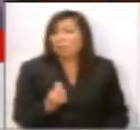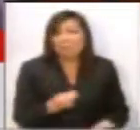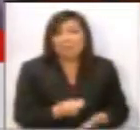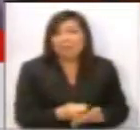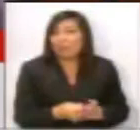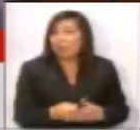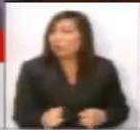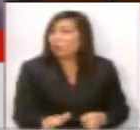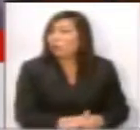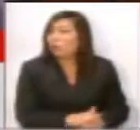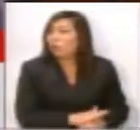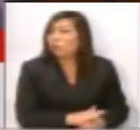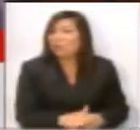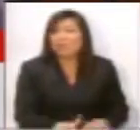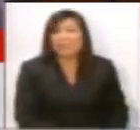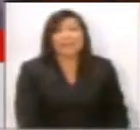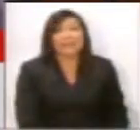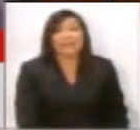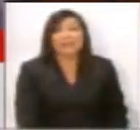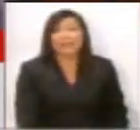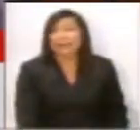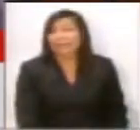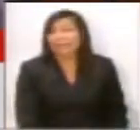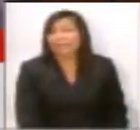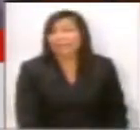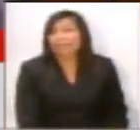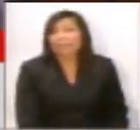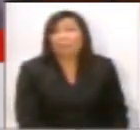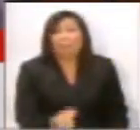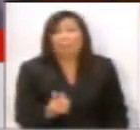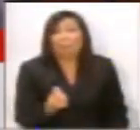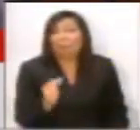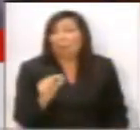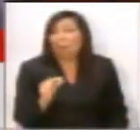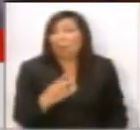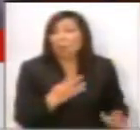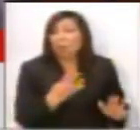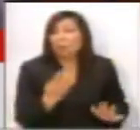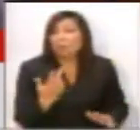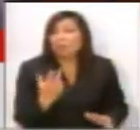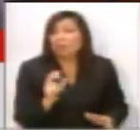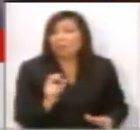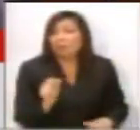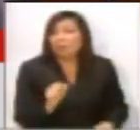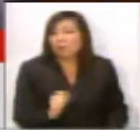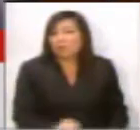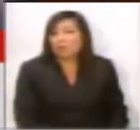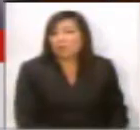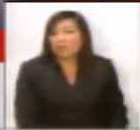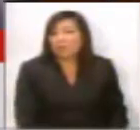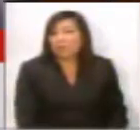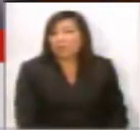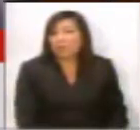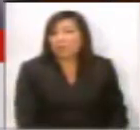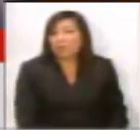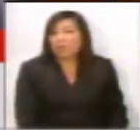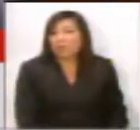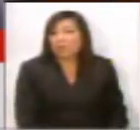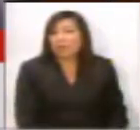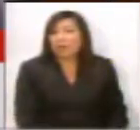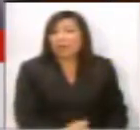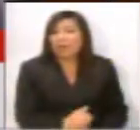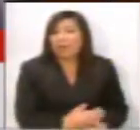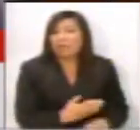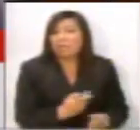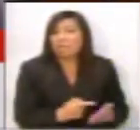ingresos suficientes. Hay un sueldo mínimo vital de 930 soles. Y ese es el